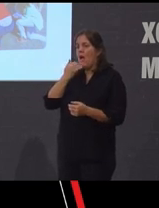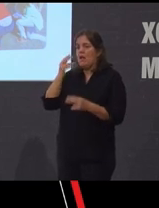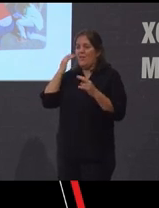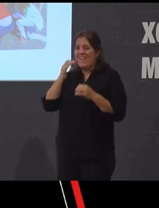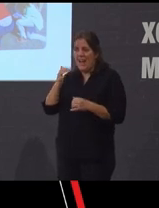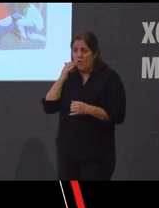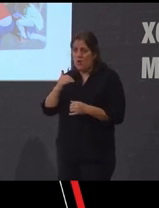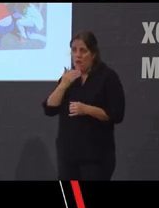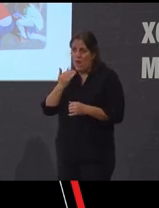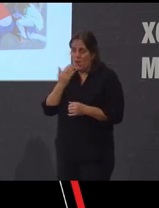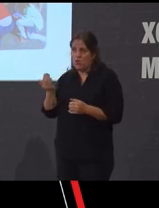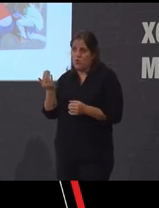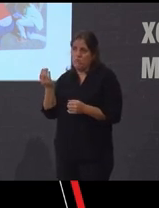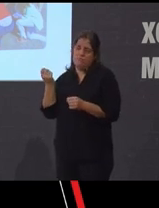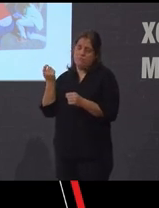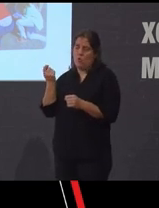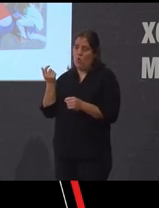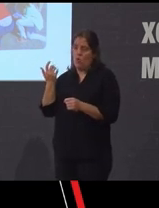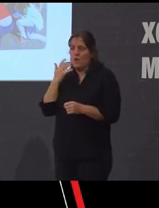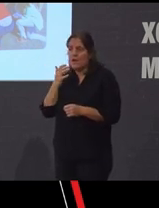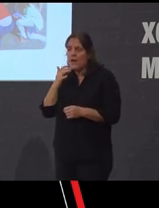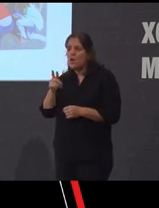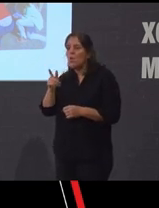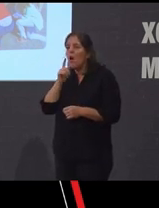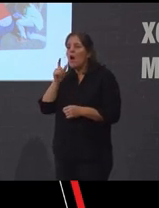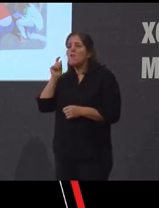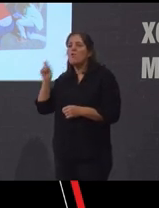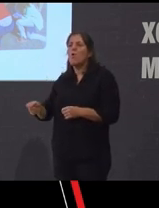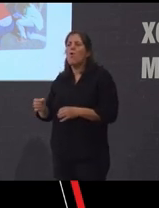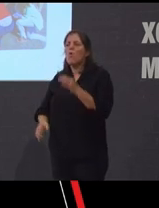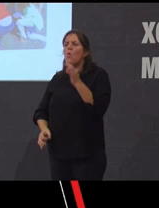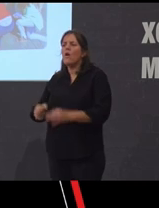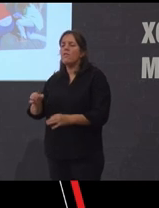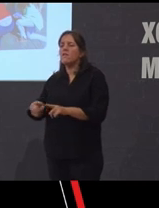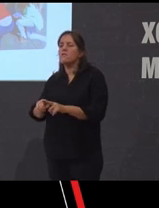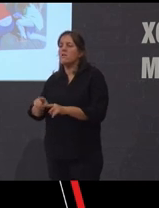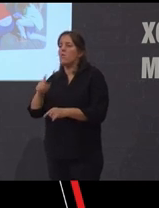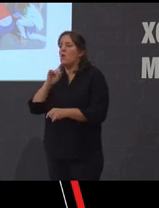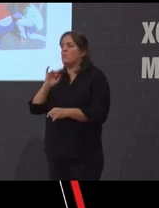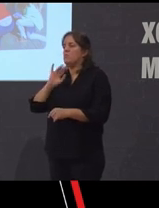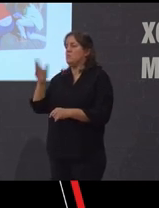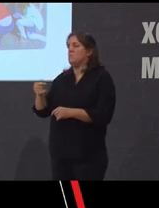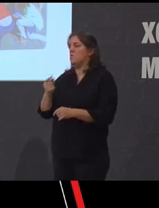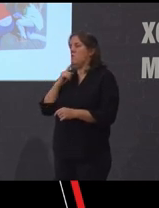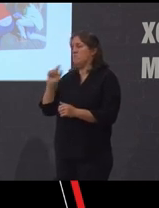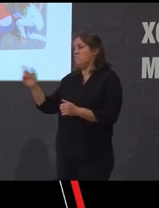estaban os xuíces, para secuestrar revistas,